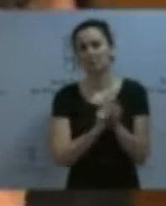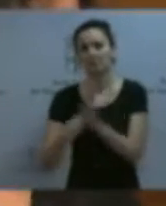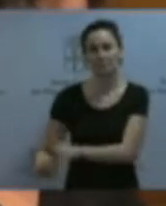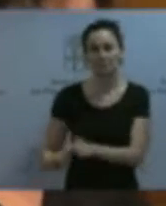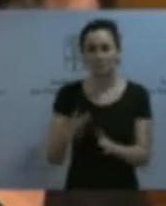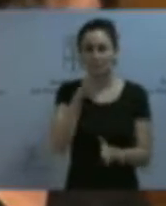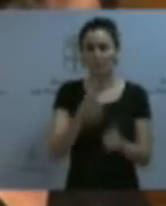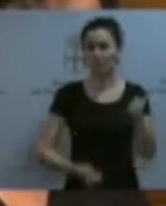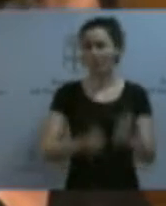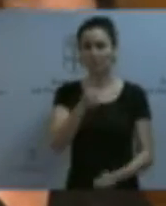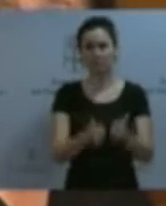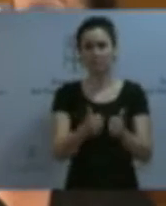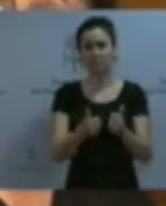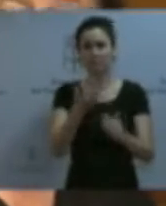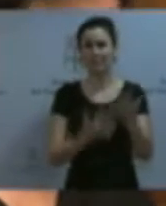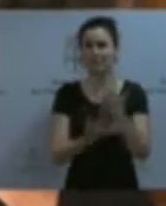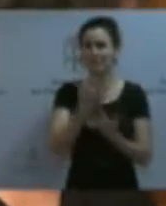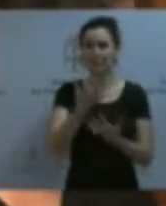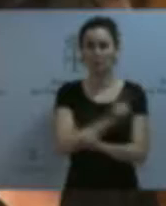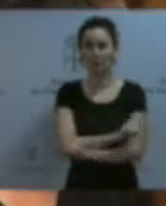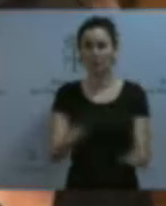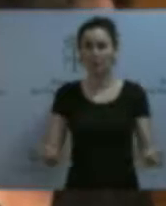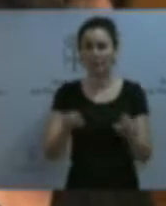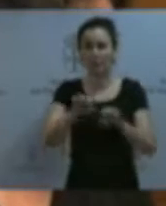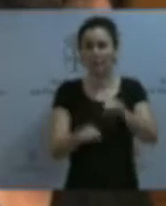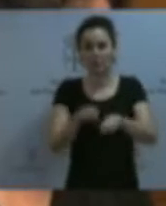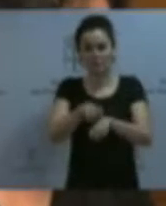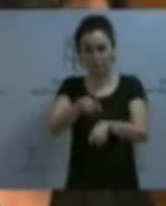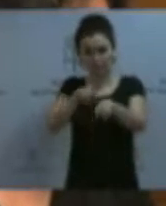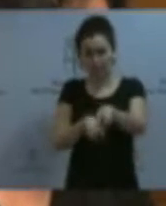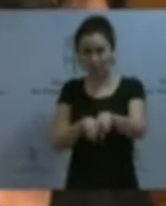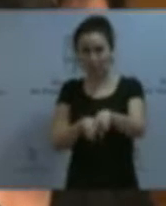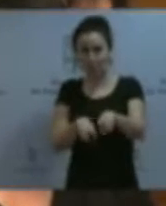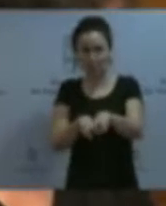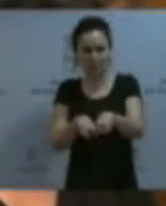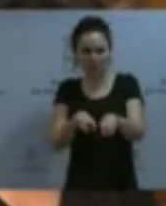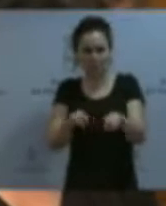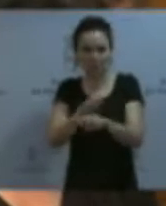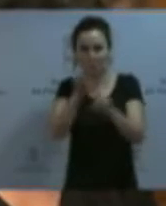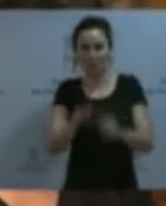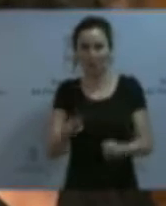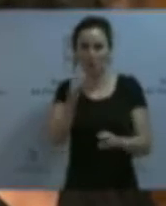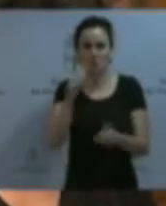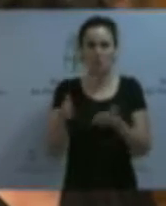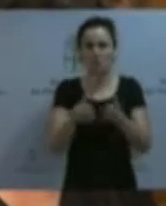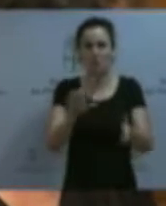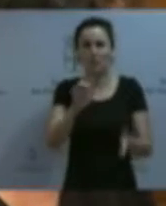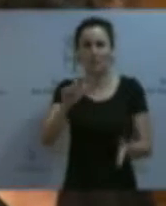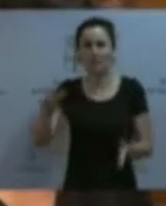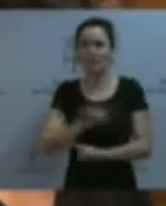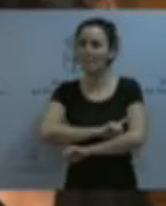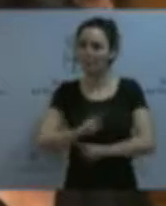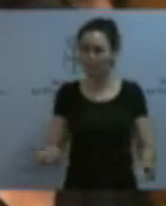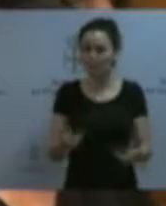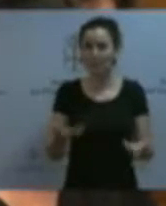dejárseles competir en categoría mixta, en una piragua mixta, en el descenso internacional del Sella. Dice el reglamento de la